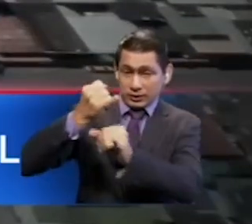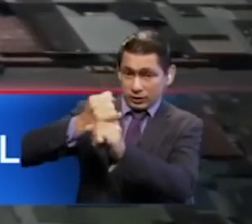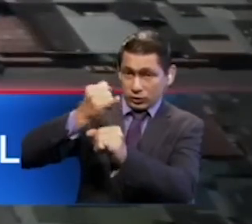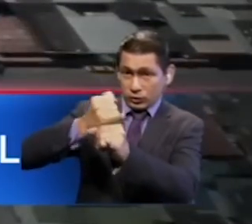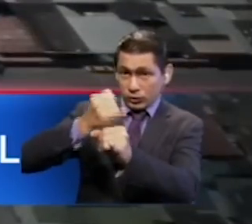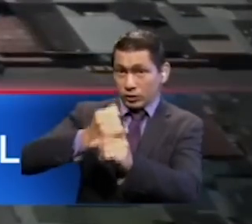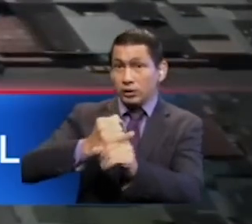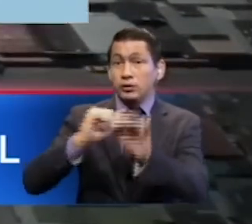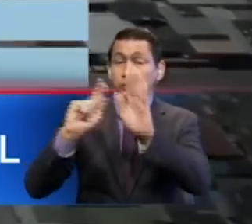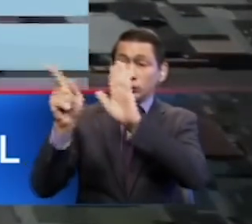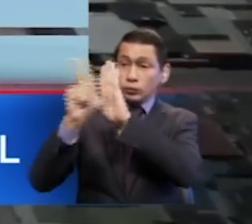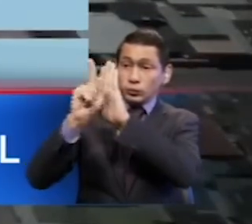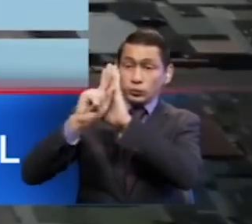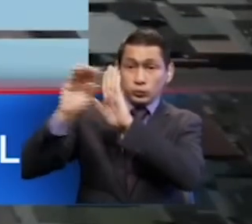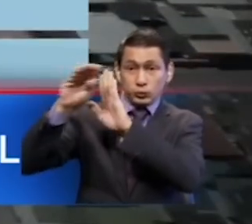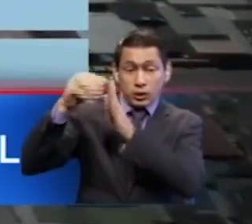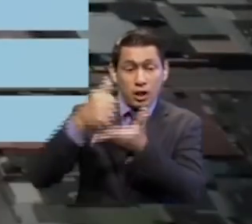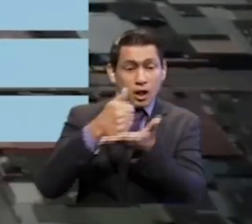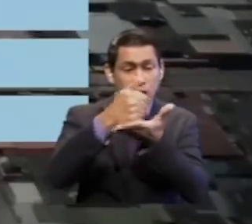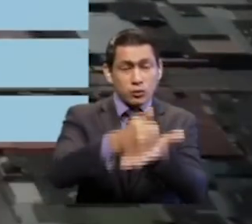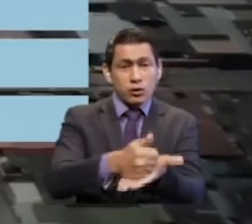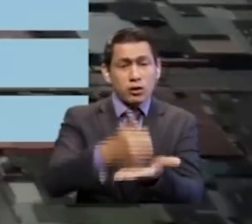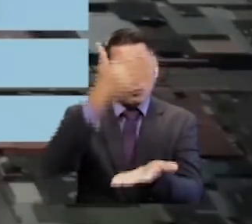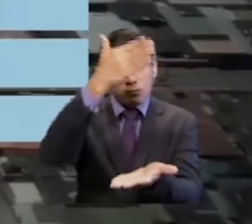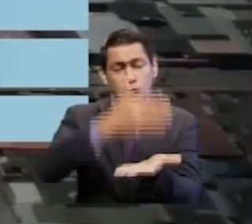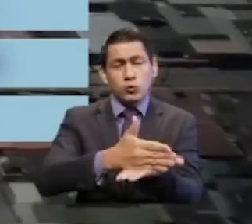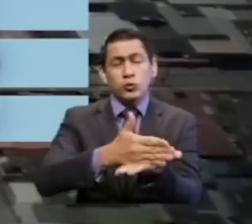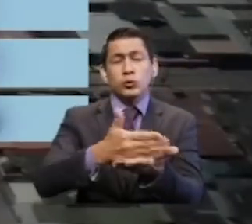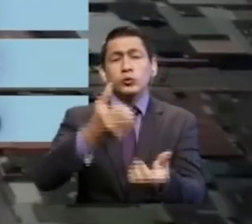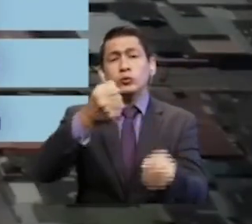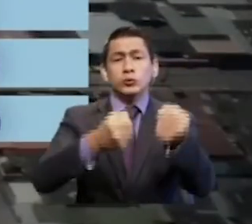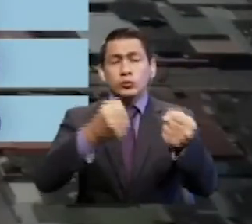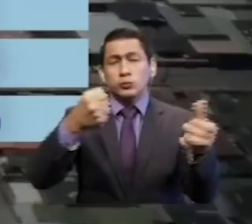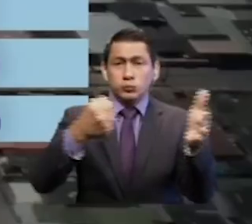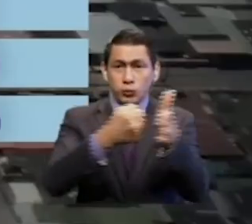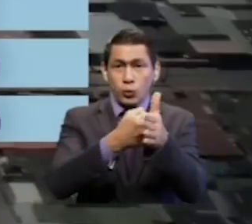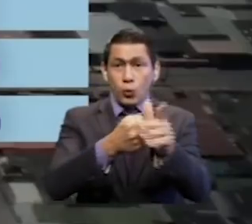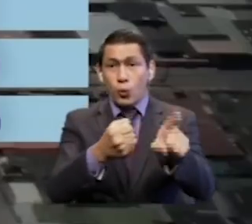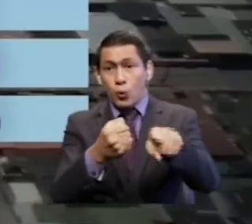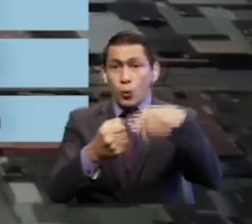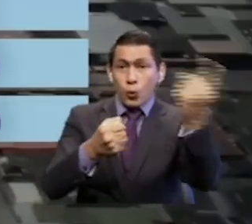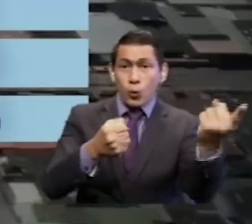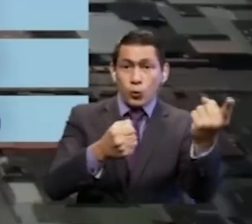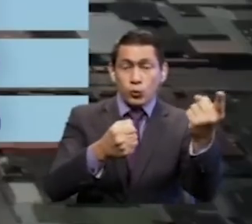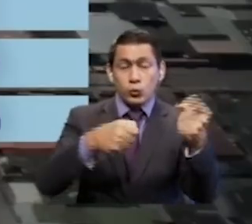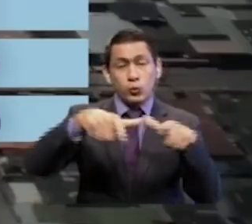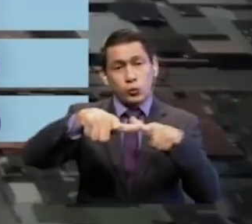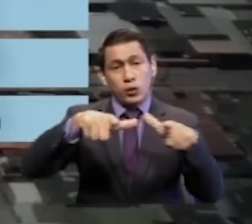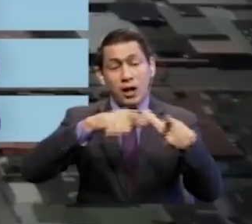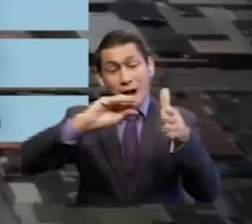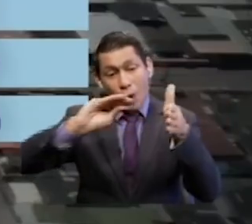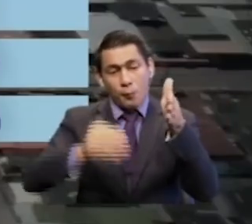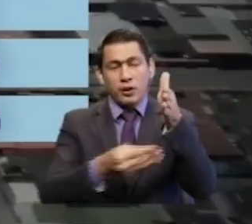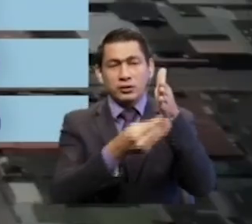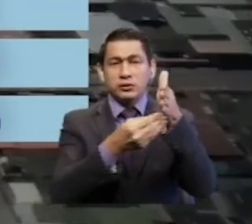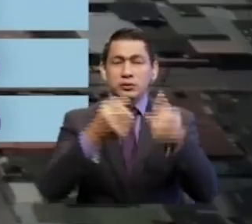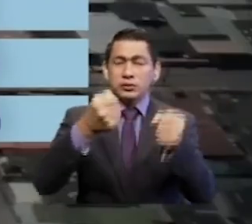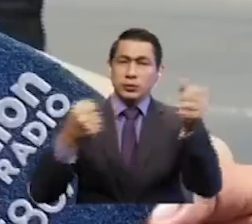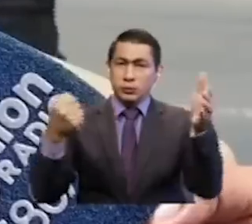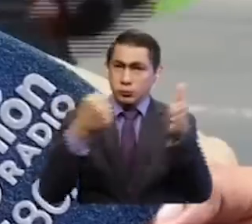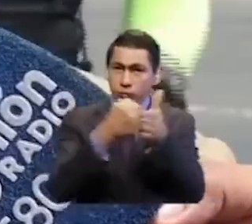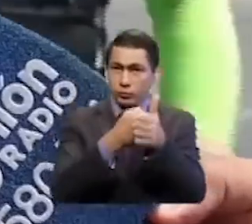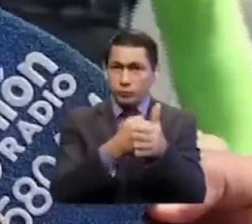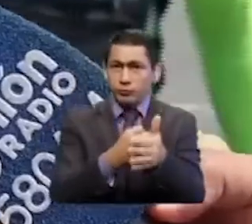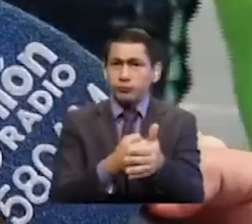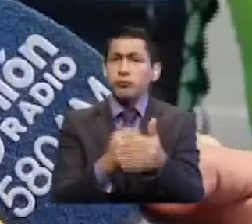se han disminuido los siniestros, mientras que en otros se ha incrementado. Si es que hay que tomar alguna decisión de corregir alguna